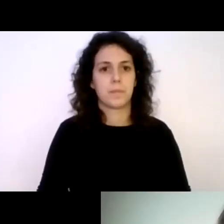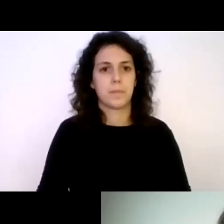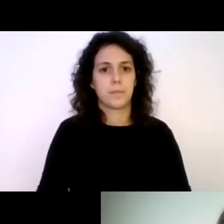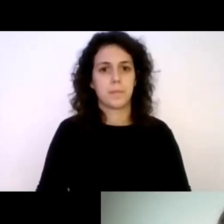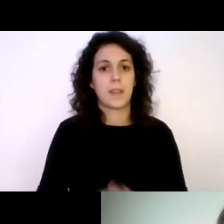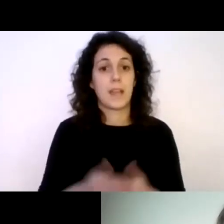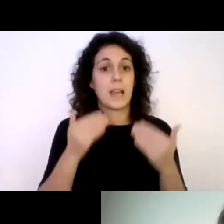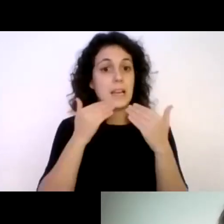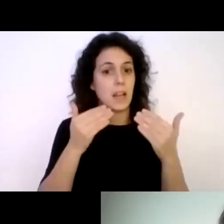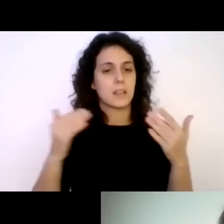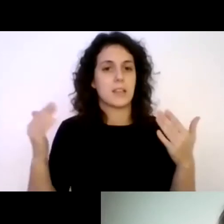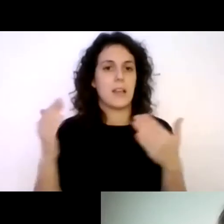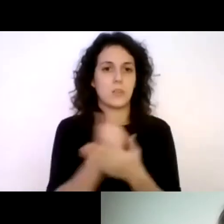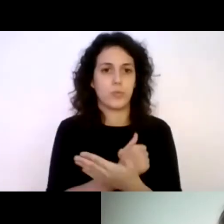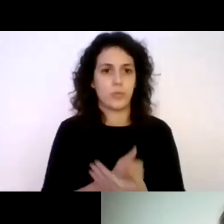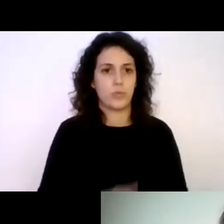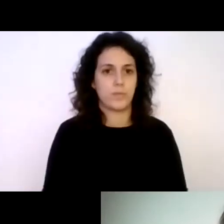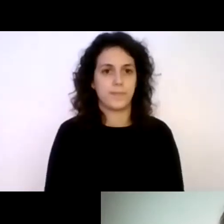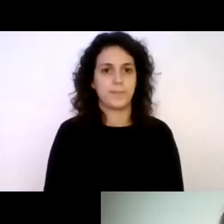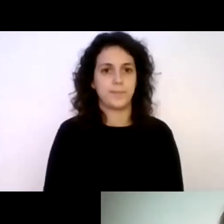Gracias a todos.